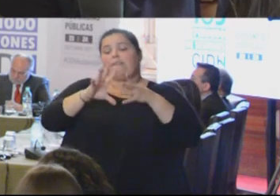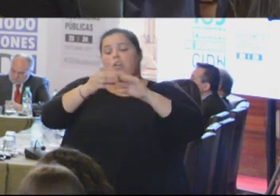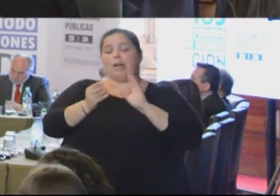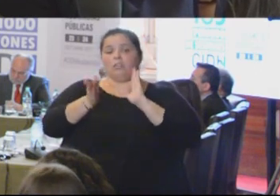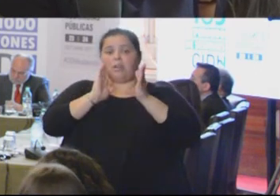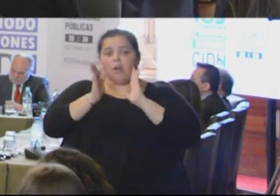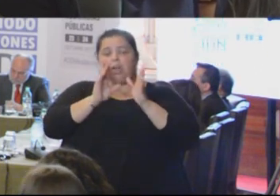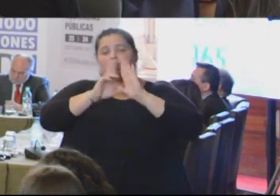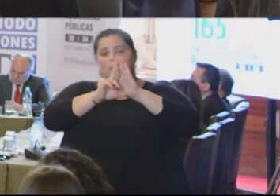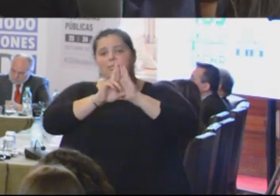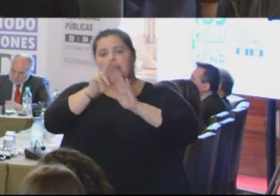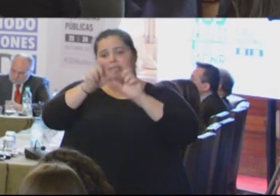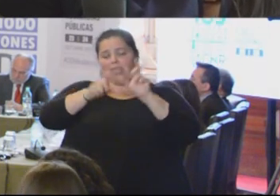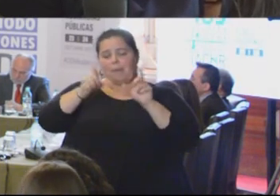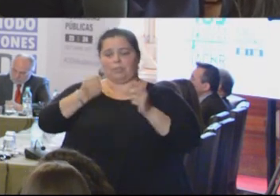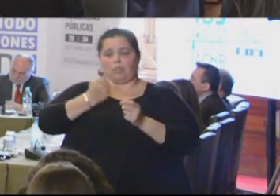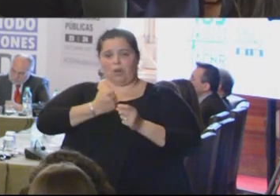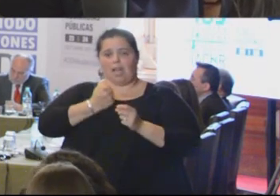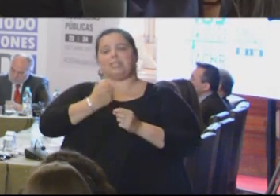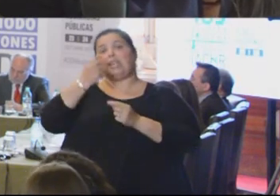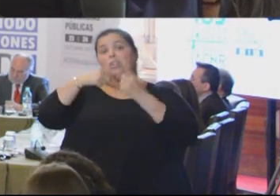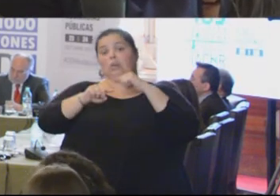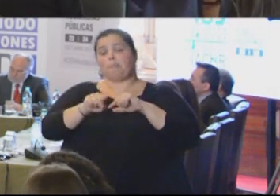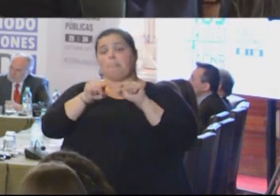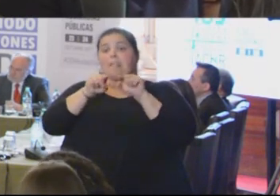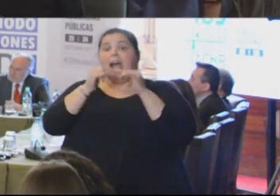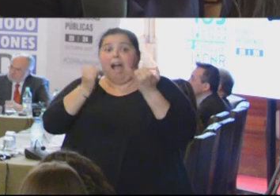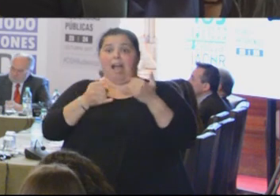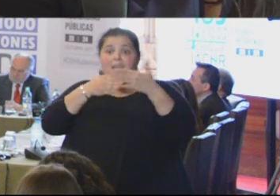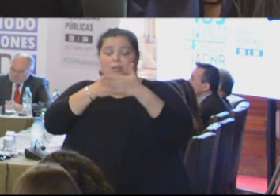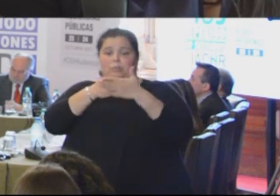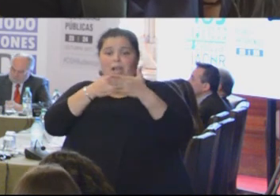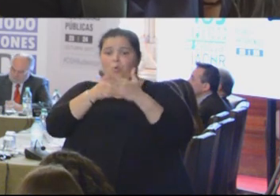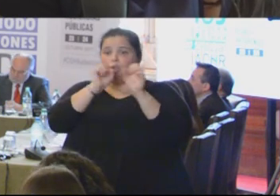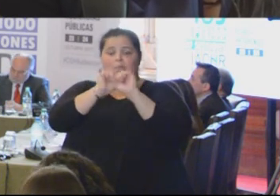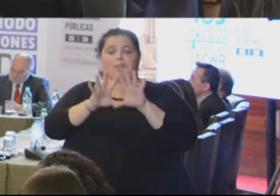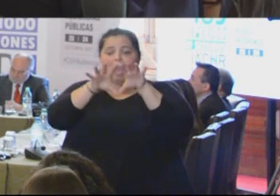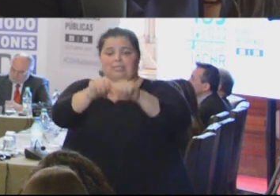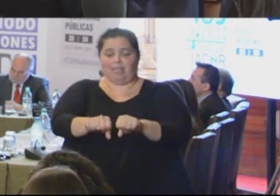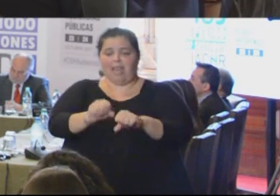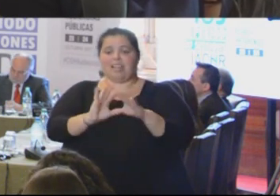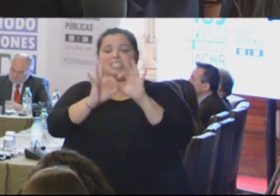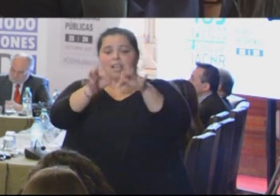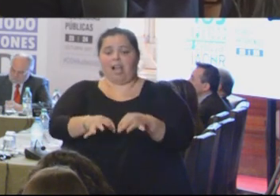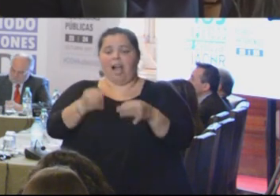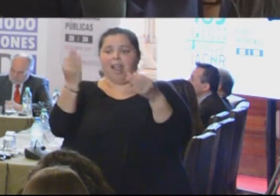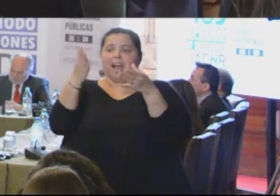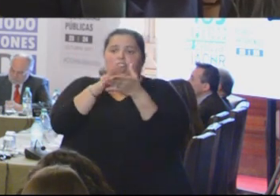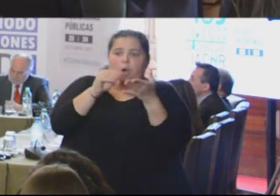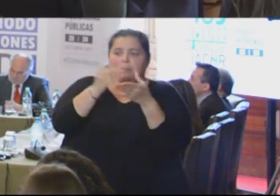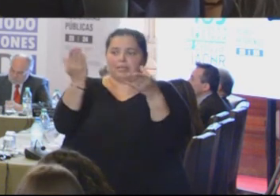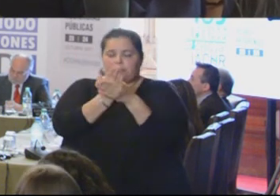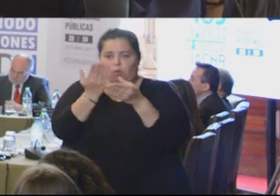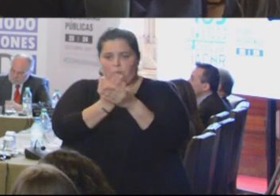víctimas se han encontrado con obstáculos para poder acceder a copias de aparte de la investigación bajo el pretexto de ser